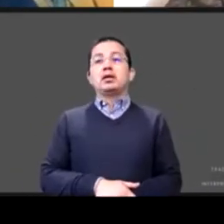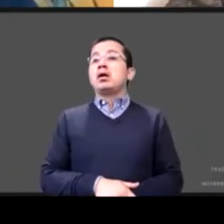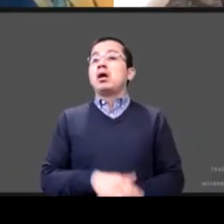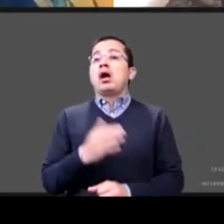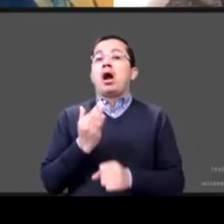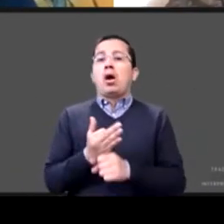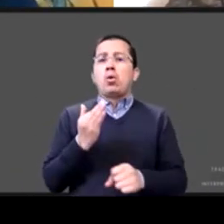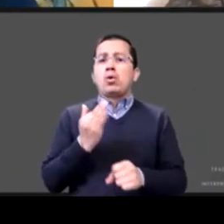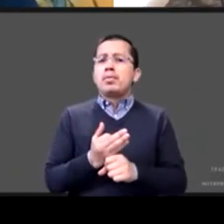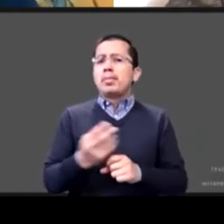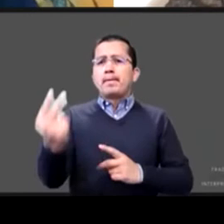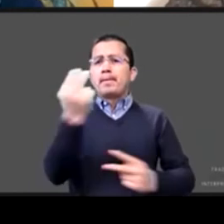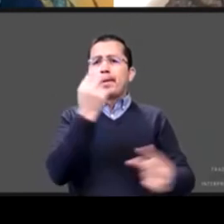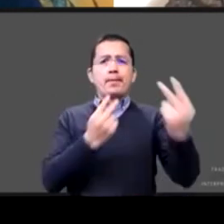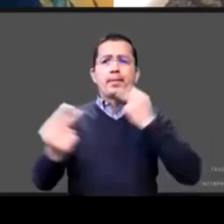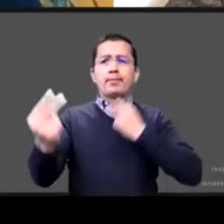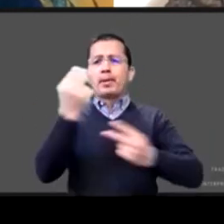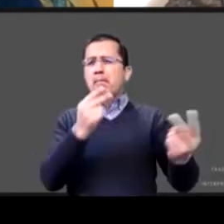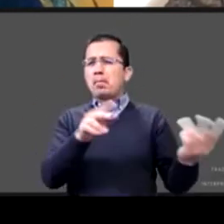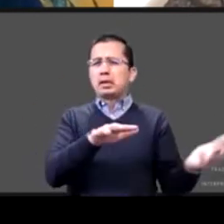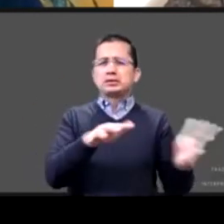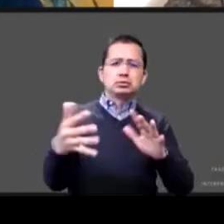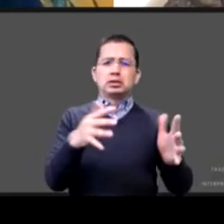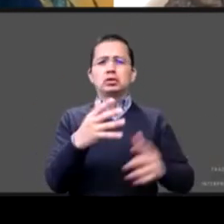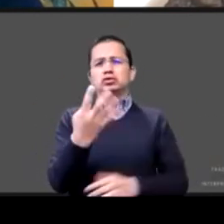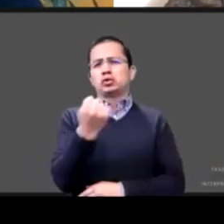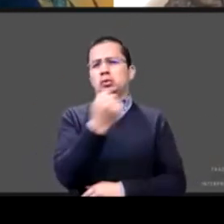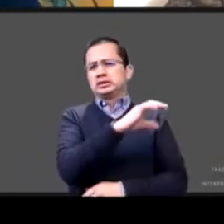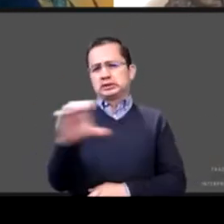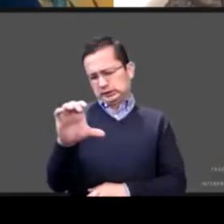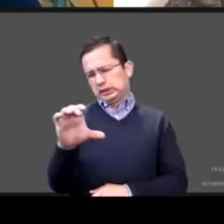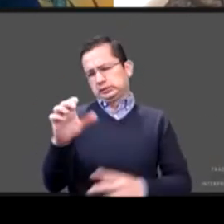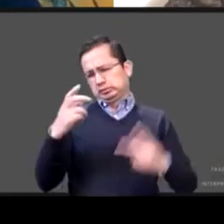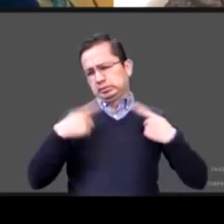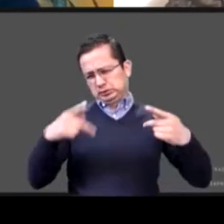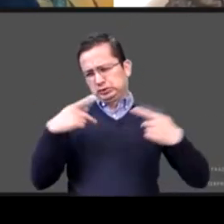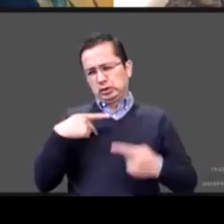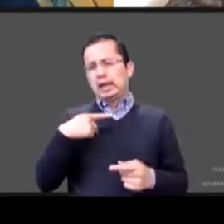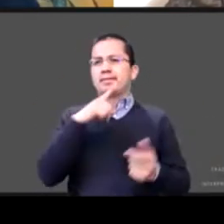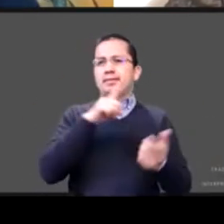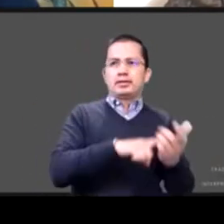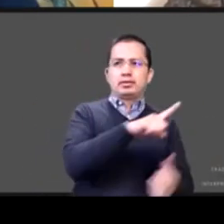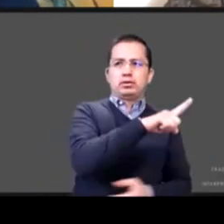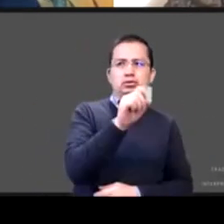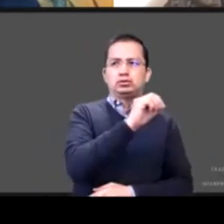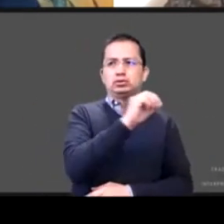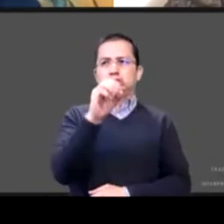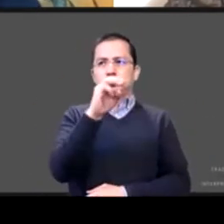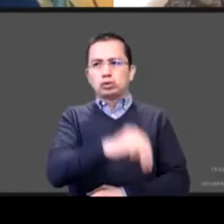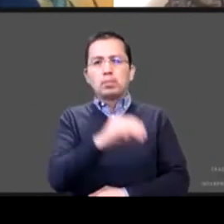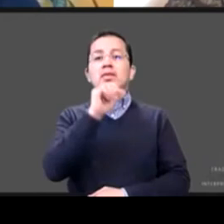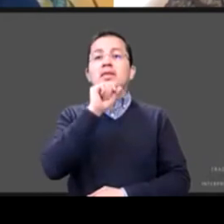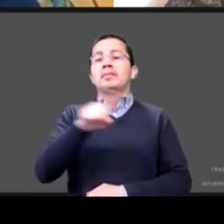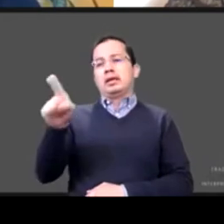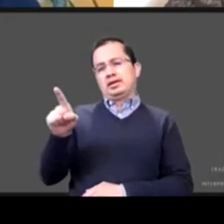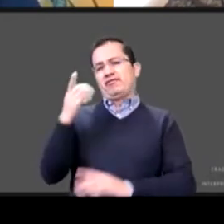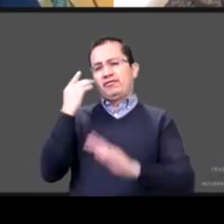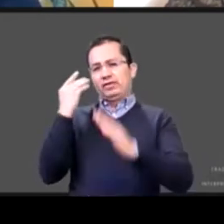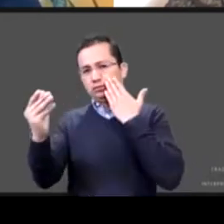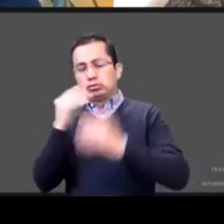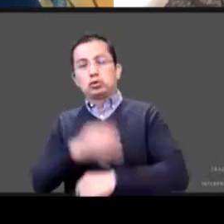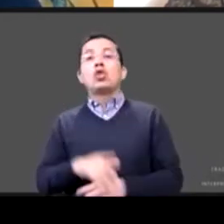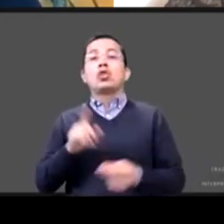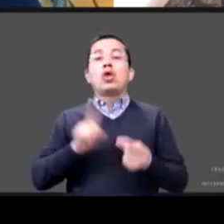900 personas entre la plataforma Zoom y el Facebook y nos están viendo desde Chihuahua, el Estado de México,